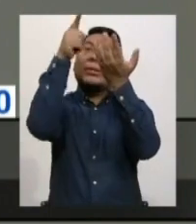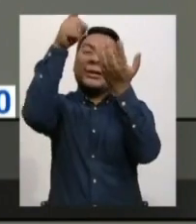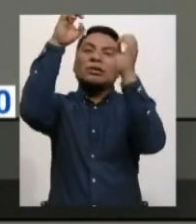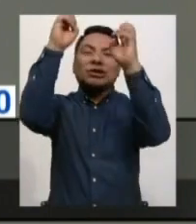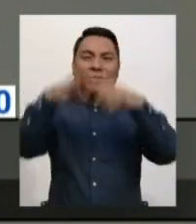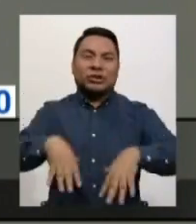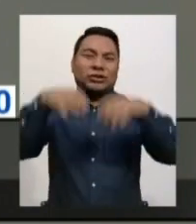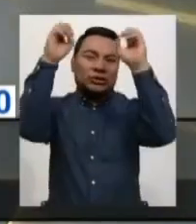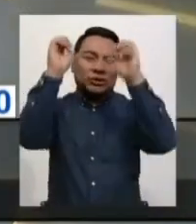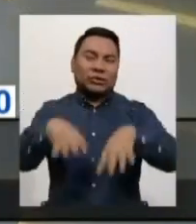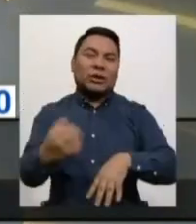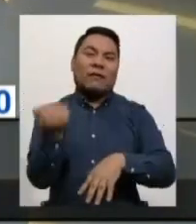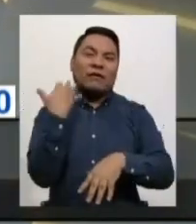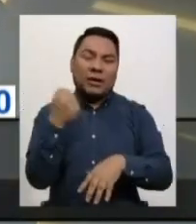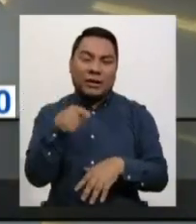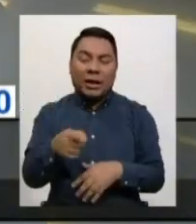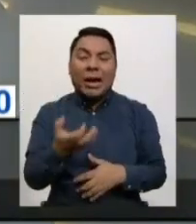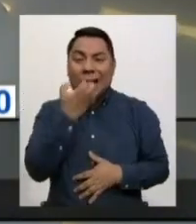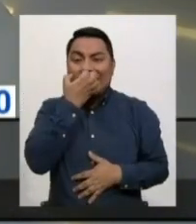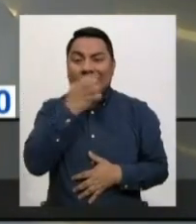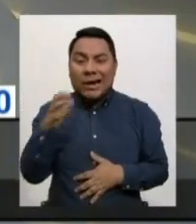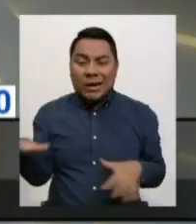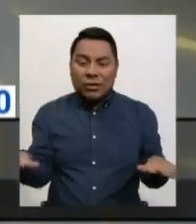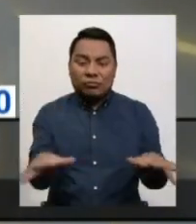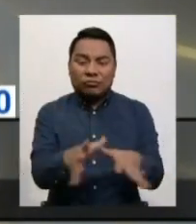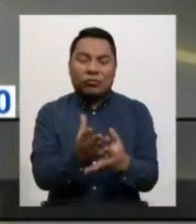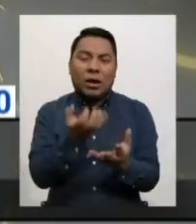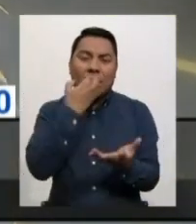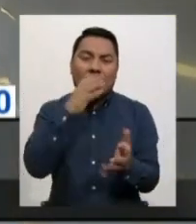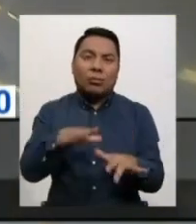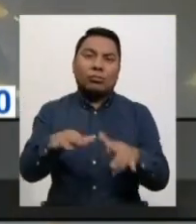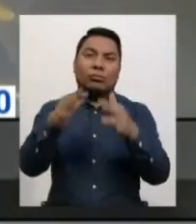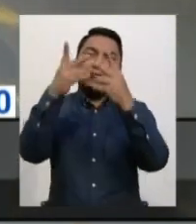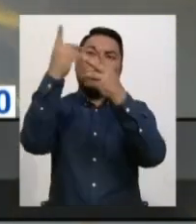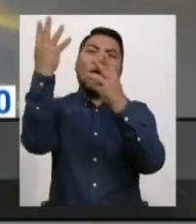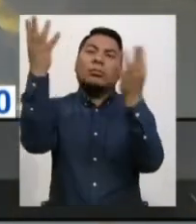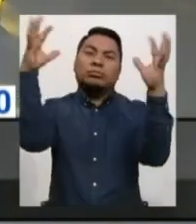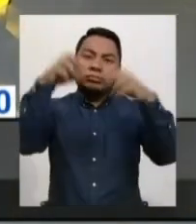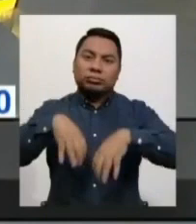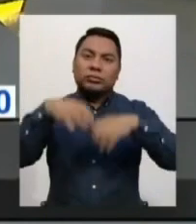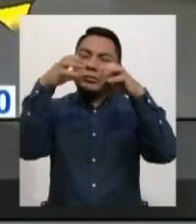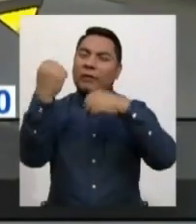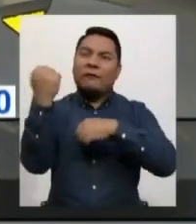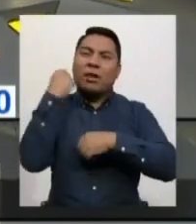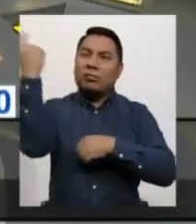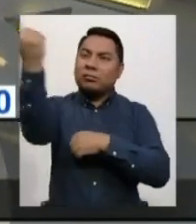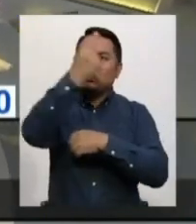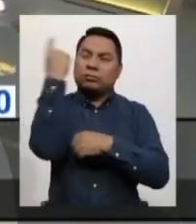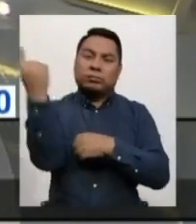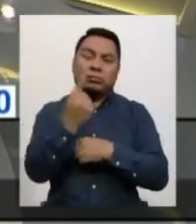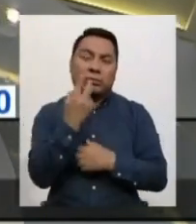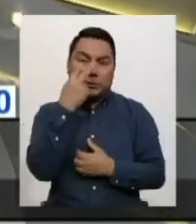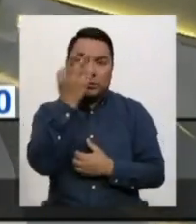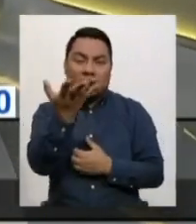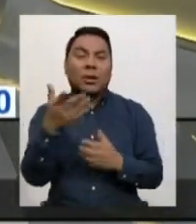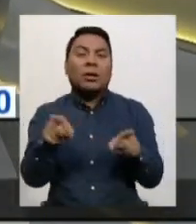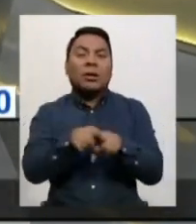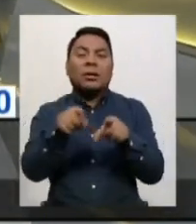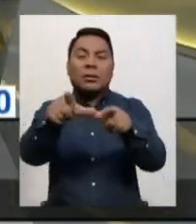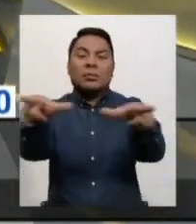cantidad de vapor de agua disponible para generar lluvias es mayor. Por ende, lluvias récord como la que acabamos de ver en